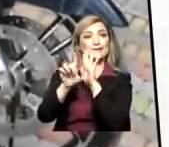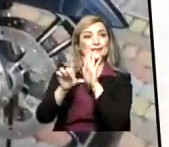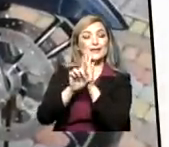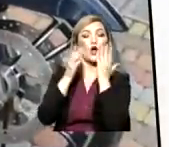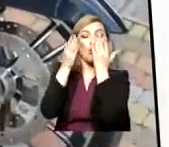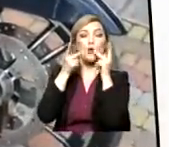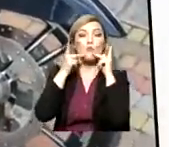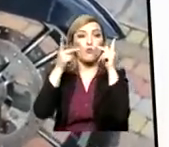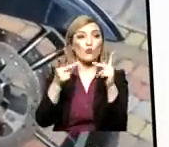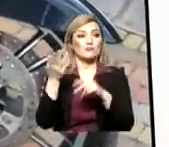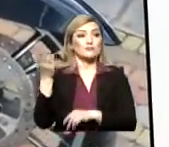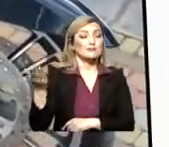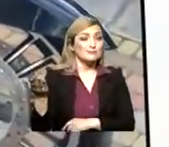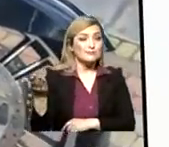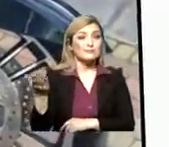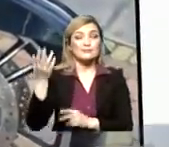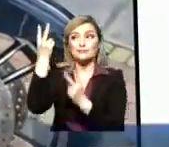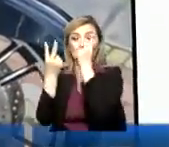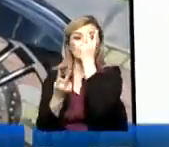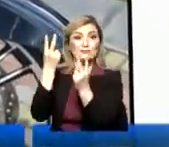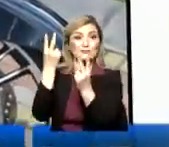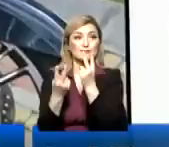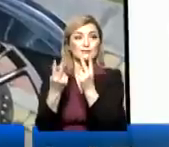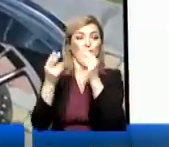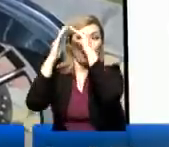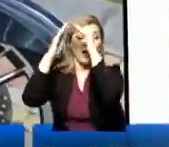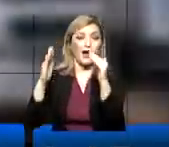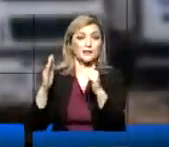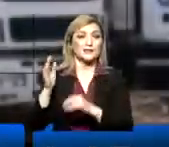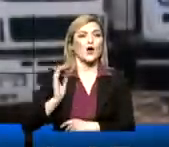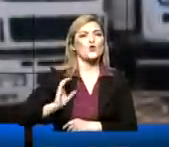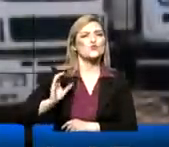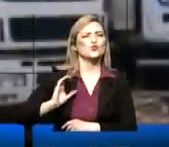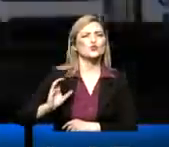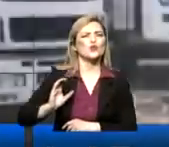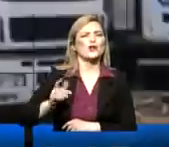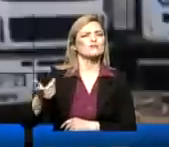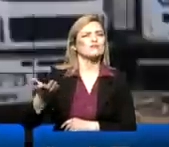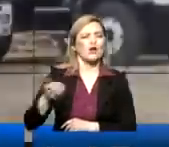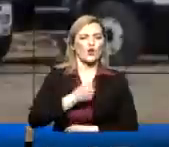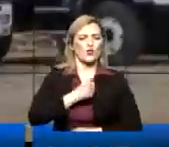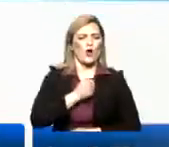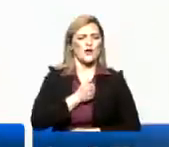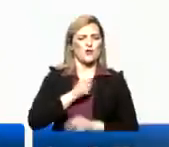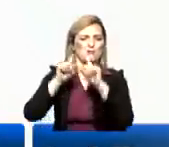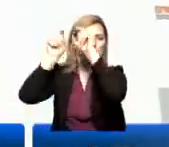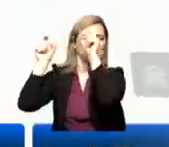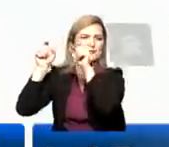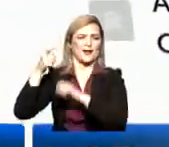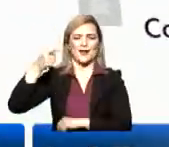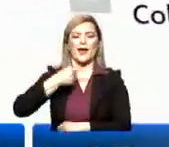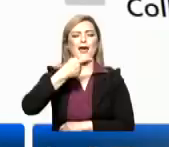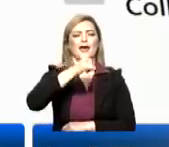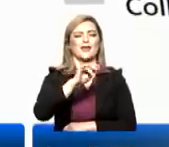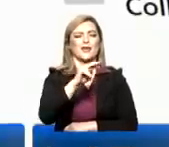obras públicas EMOP en una de las visitas a la casa de su concuñado, uno de los dueños de GEINCO. El nombre